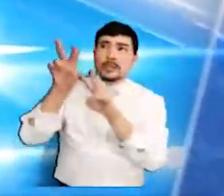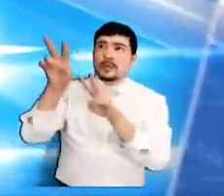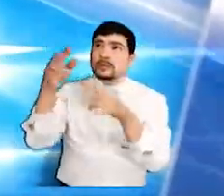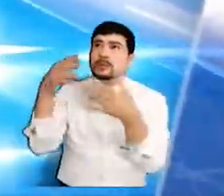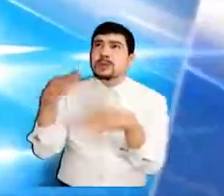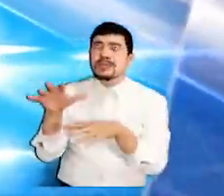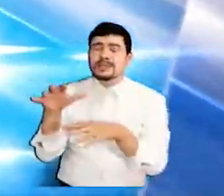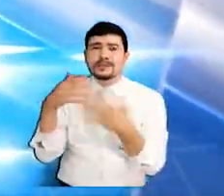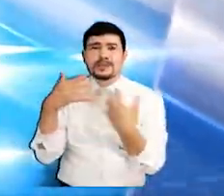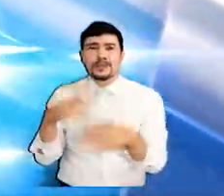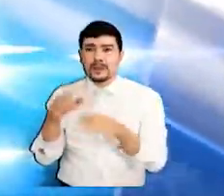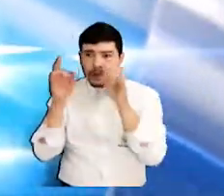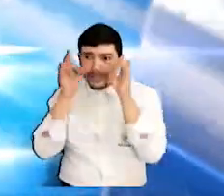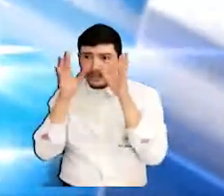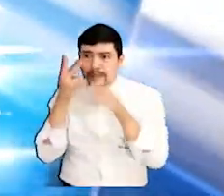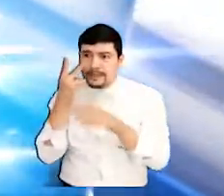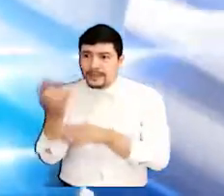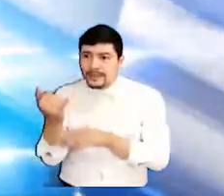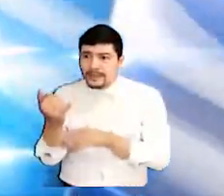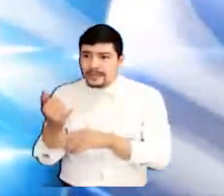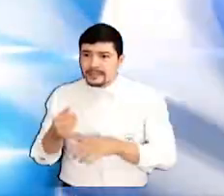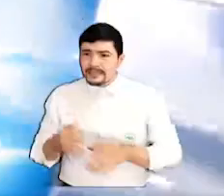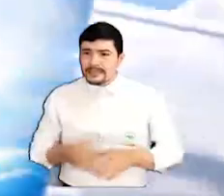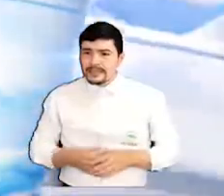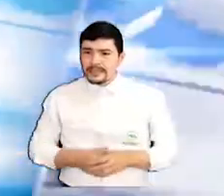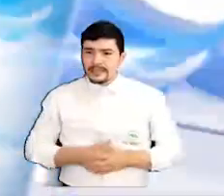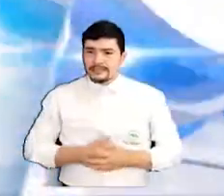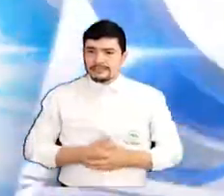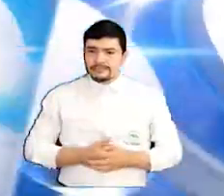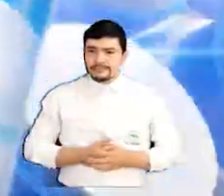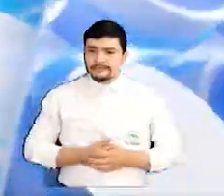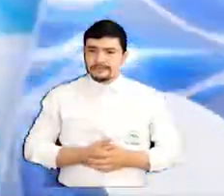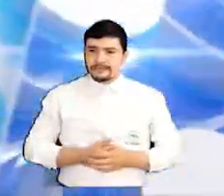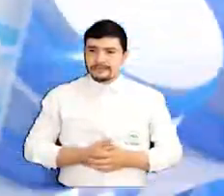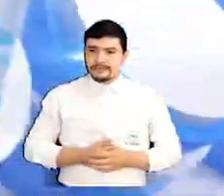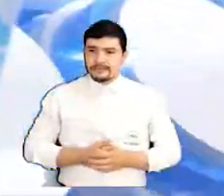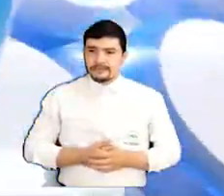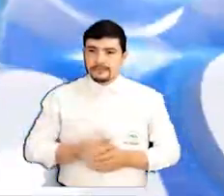la carretera. ¡Ay! Se vino otro poco, escuchen.